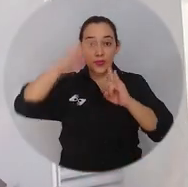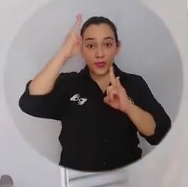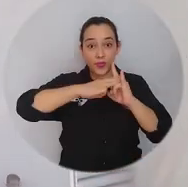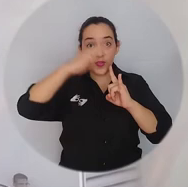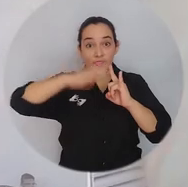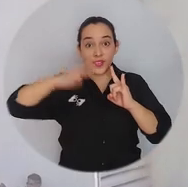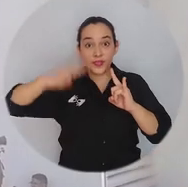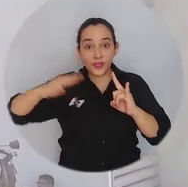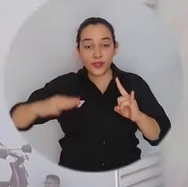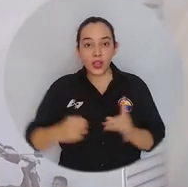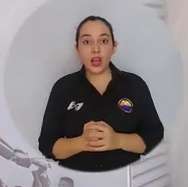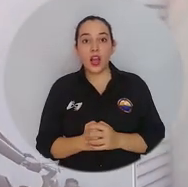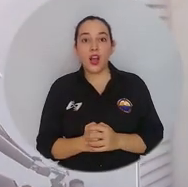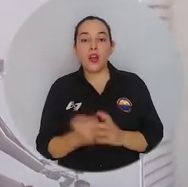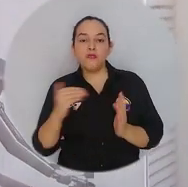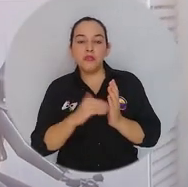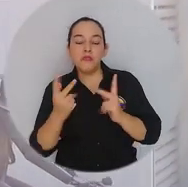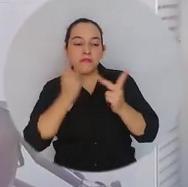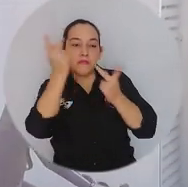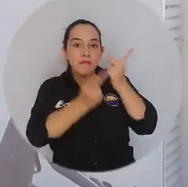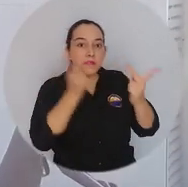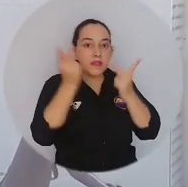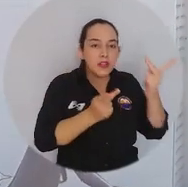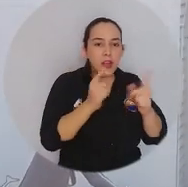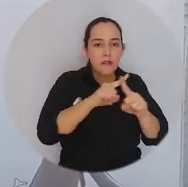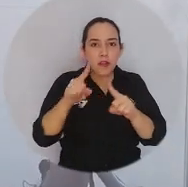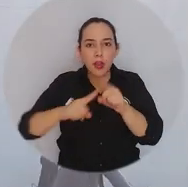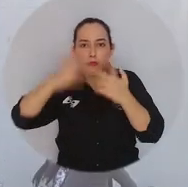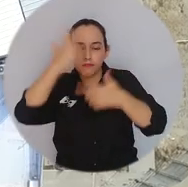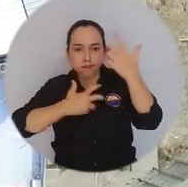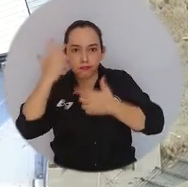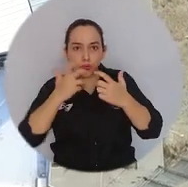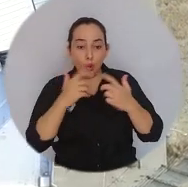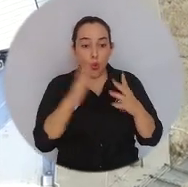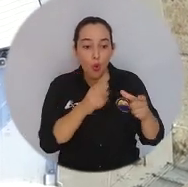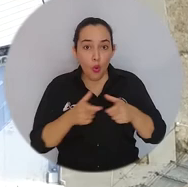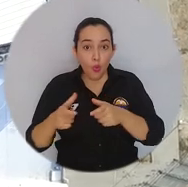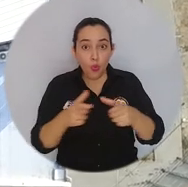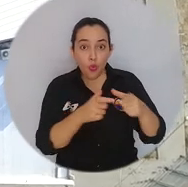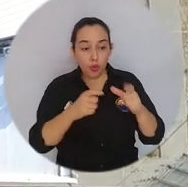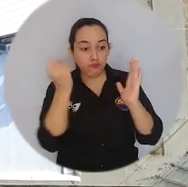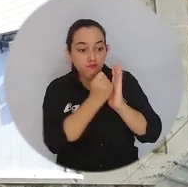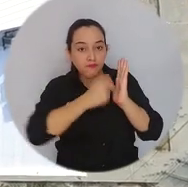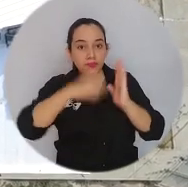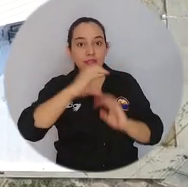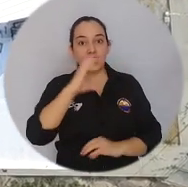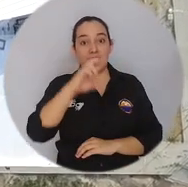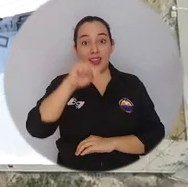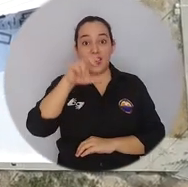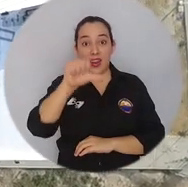La Universidad del Magdalena recibirá la visita por parte de pares evaluadores del Consejo Nacional de Acreditación, CNA, con miras